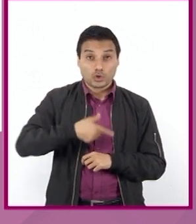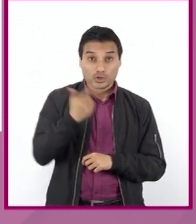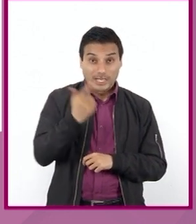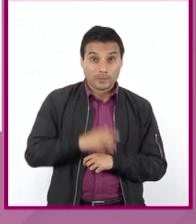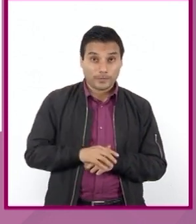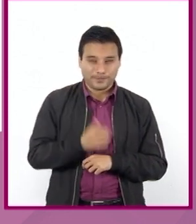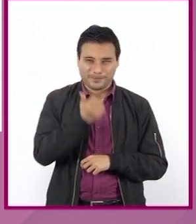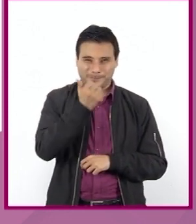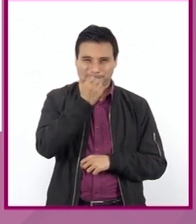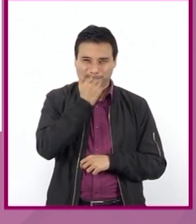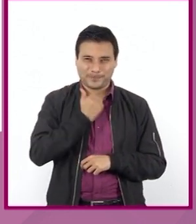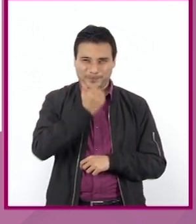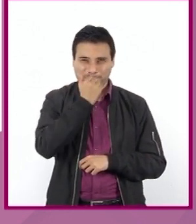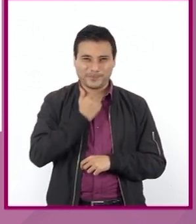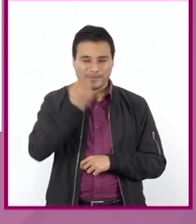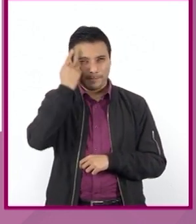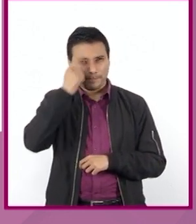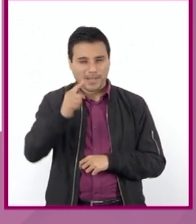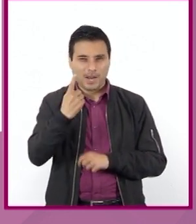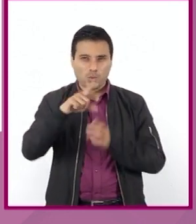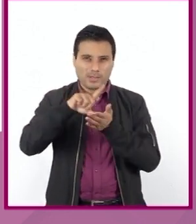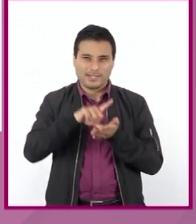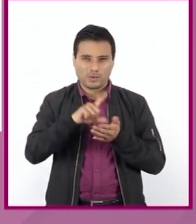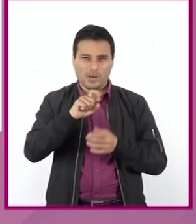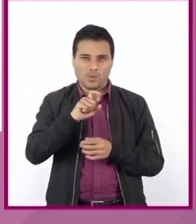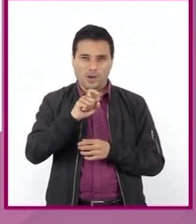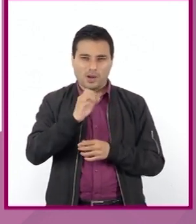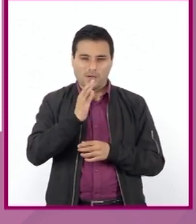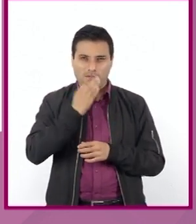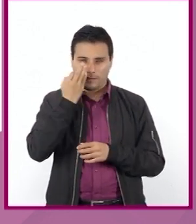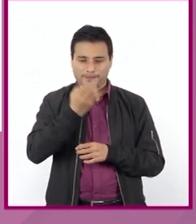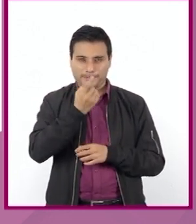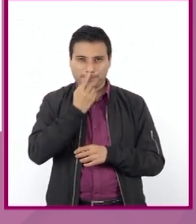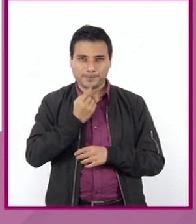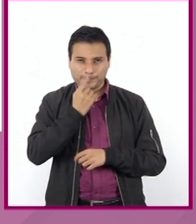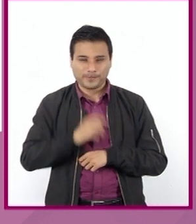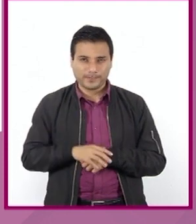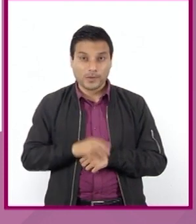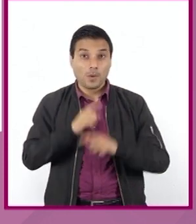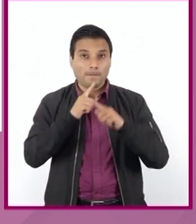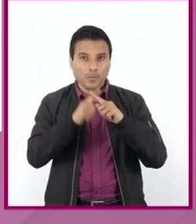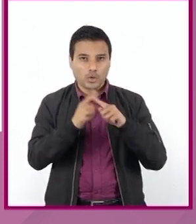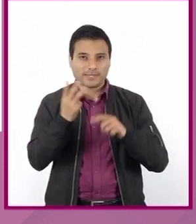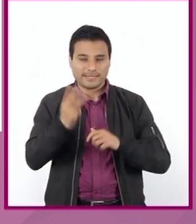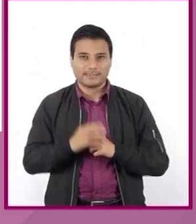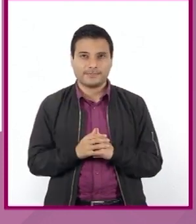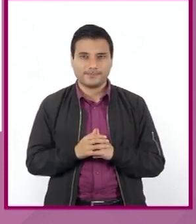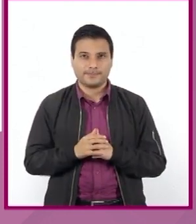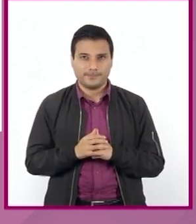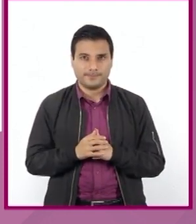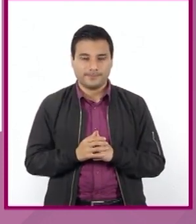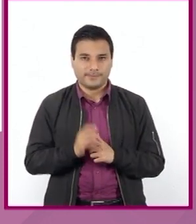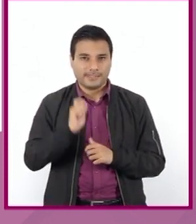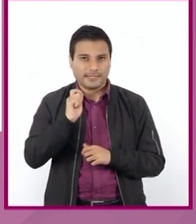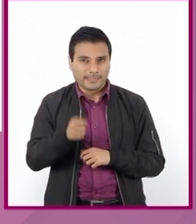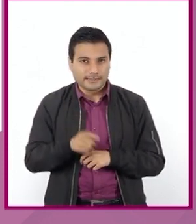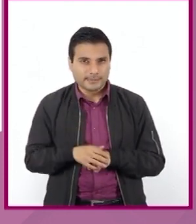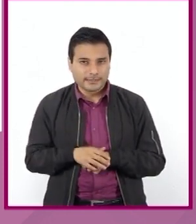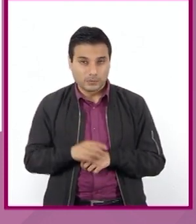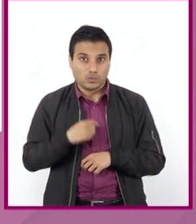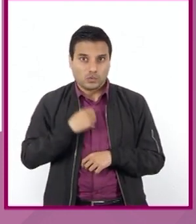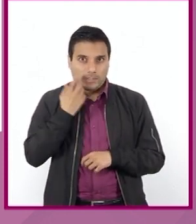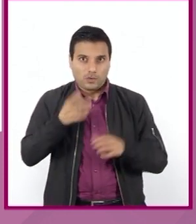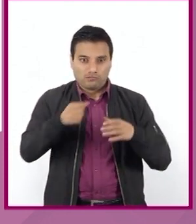de azúcar que se necesita para preparar 1 litro de agua, por 3, que es la cantidad de litros de agua